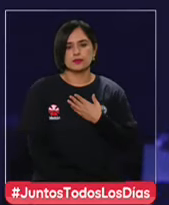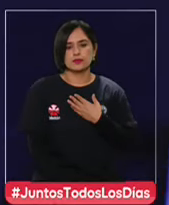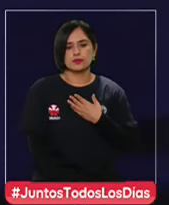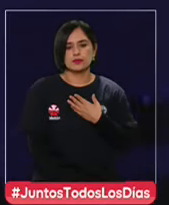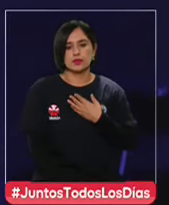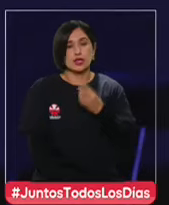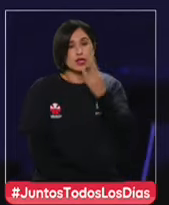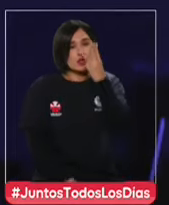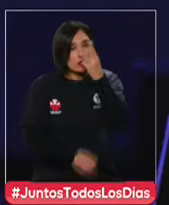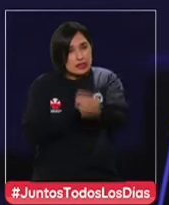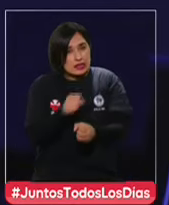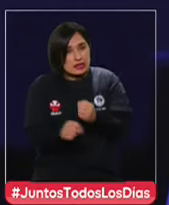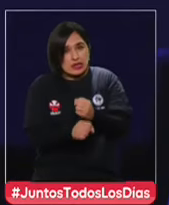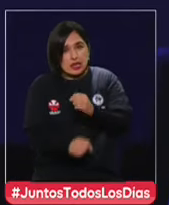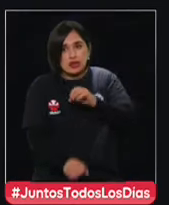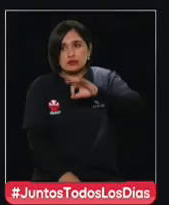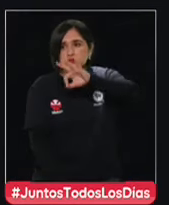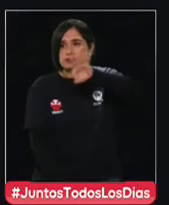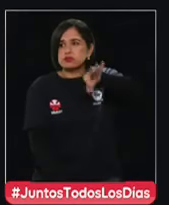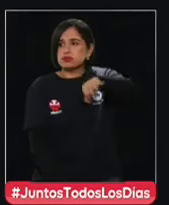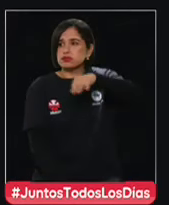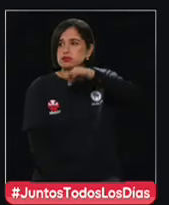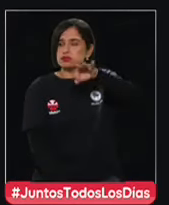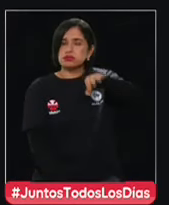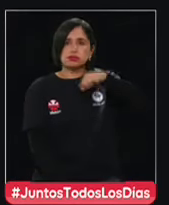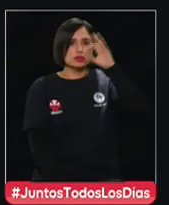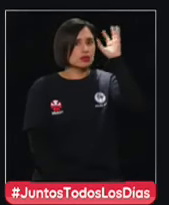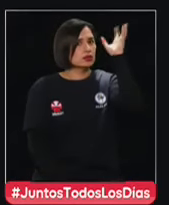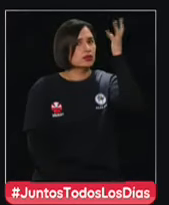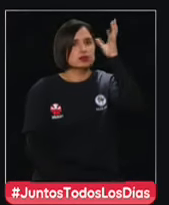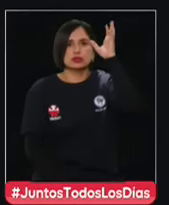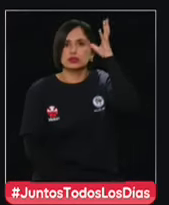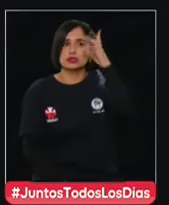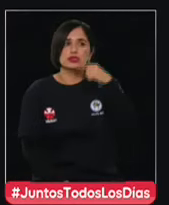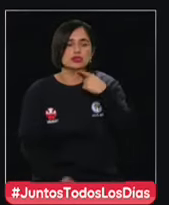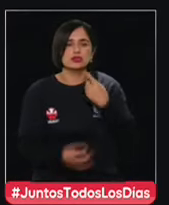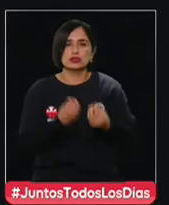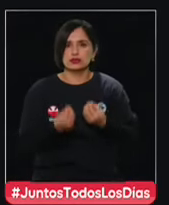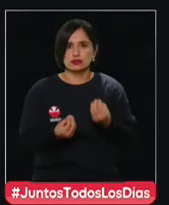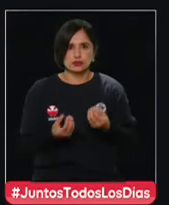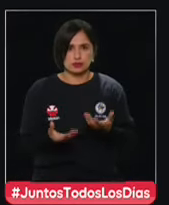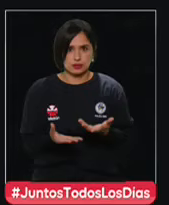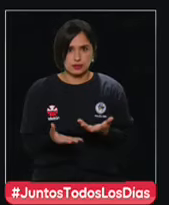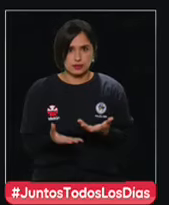Estuve 3 años muy perdida, sin saber qué iba a pasar.